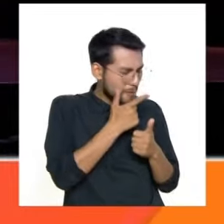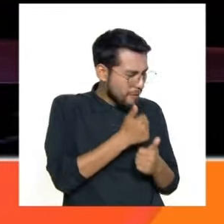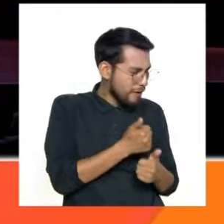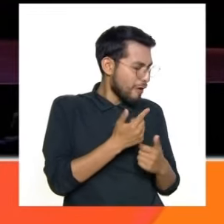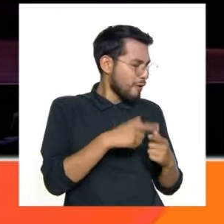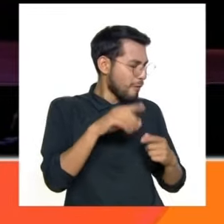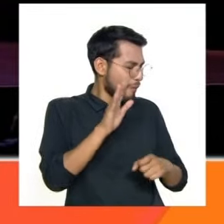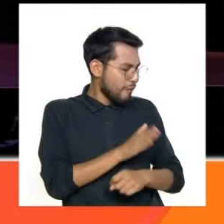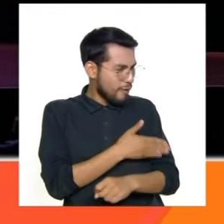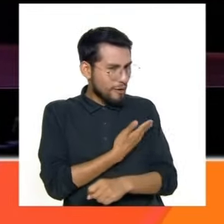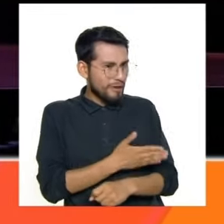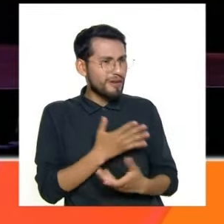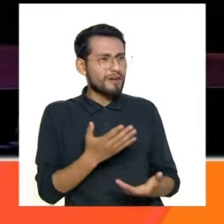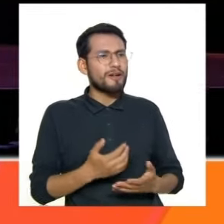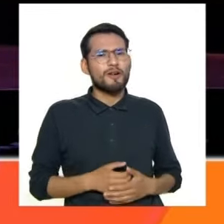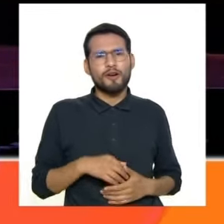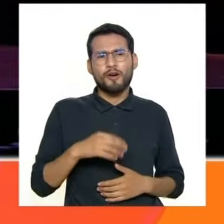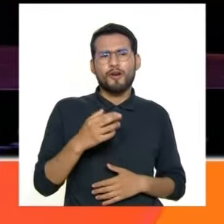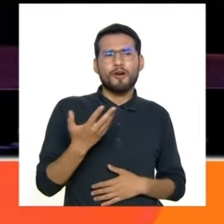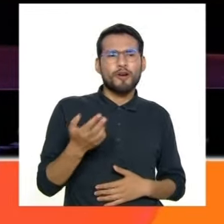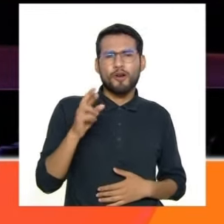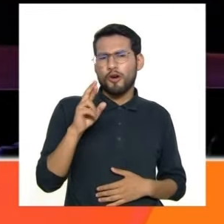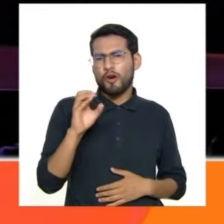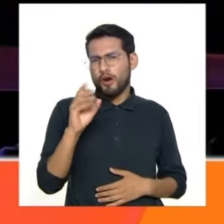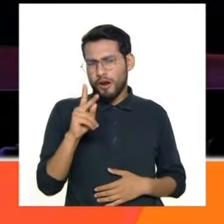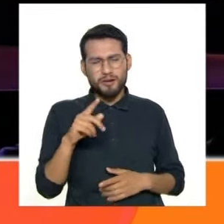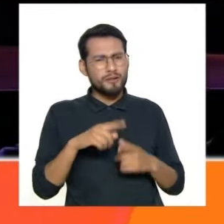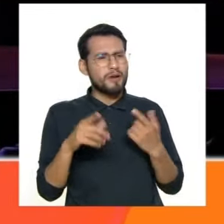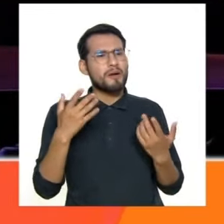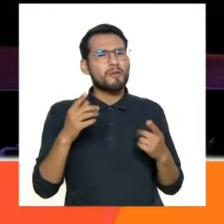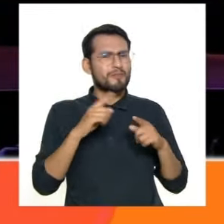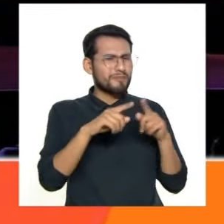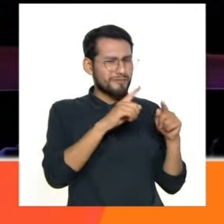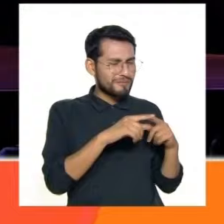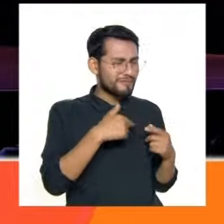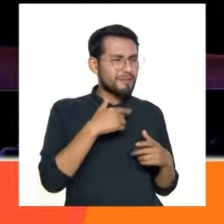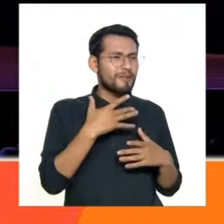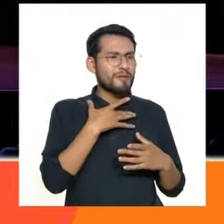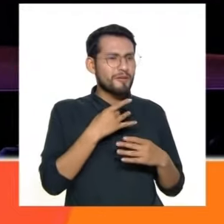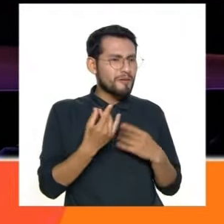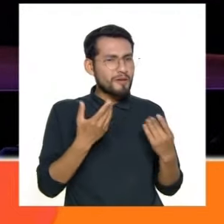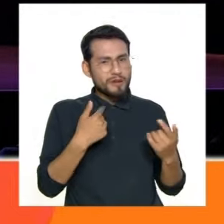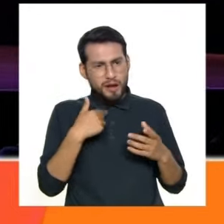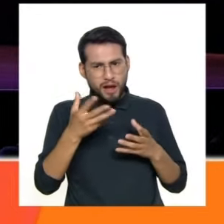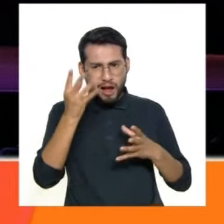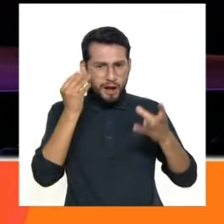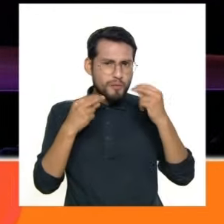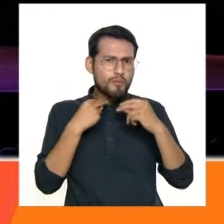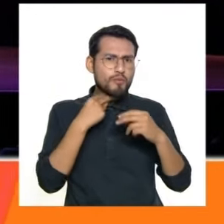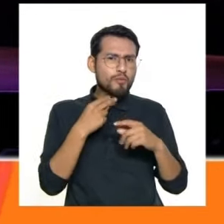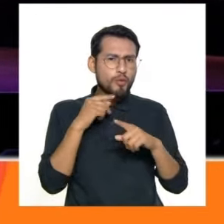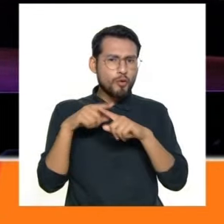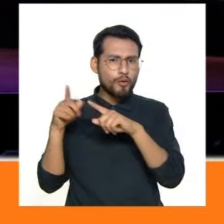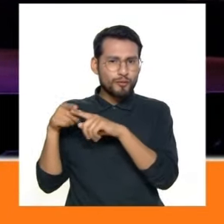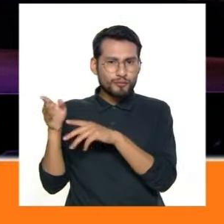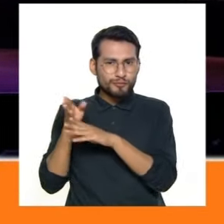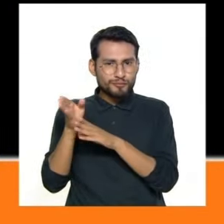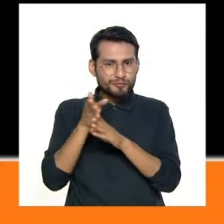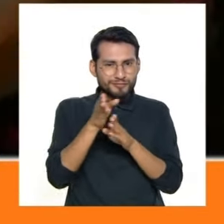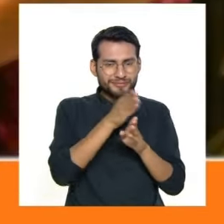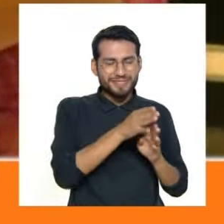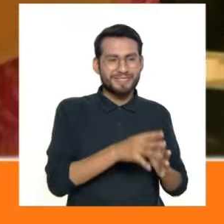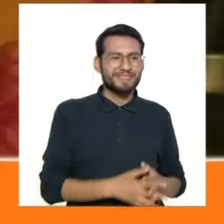la música que por la por la música rock por el Metal por diferentes géneros y fui educando mi voz en diferentes de diferentes